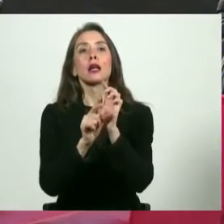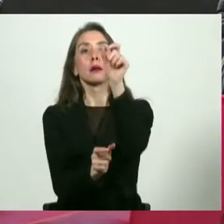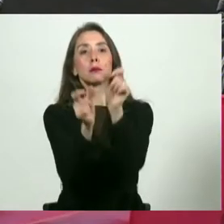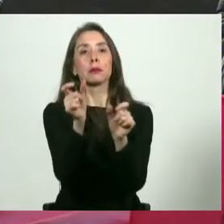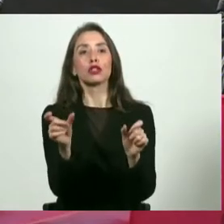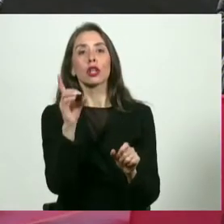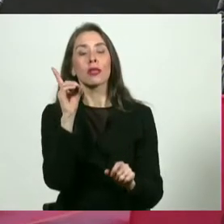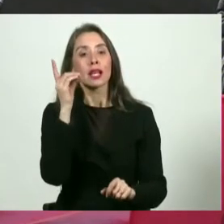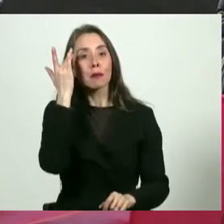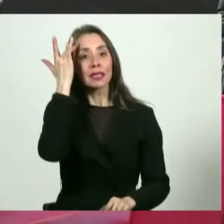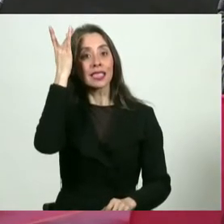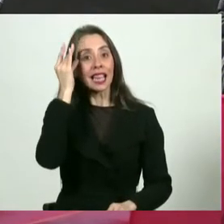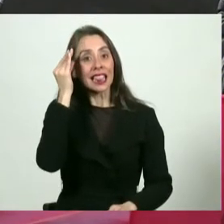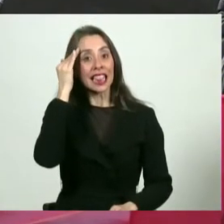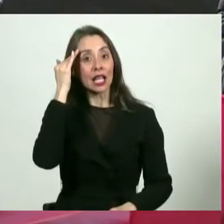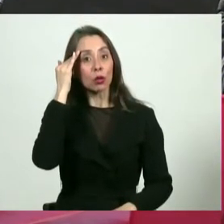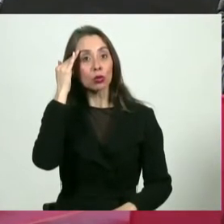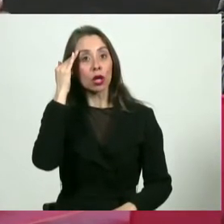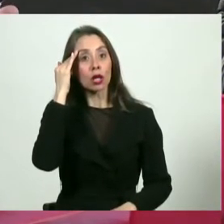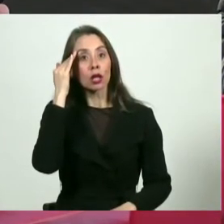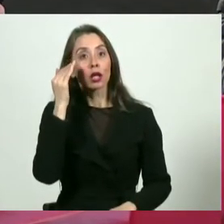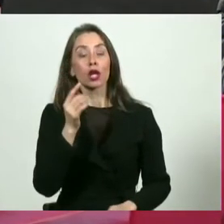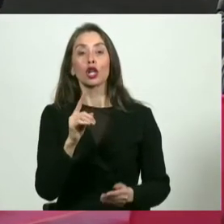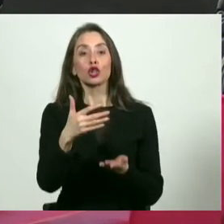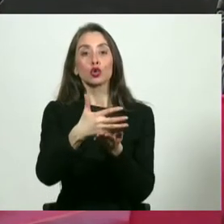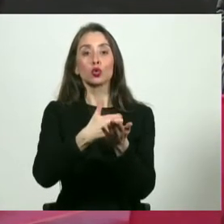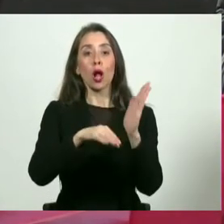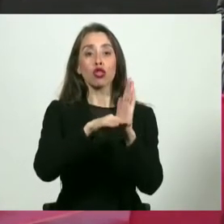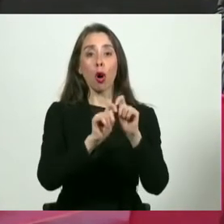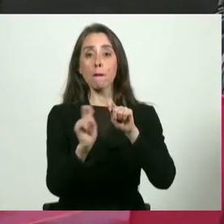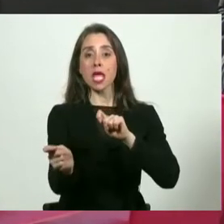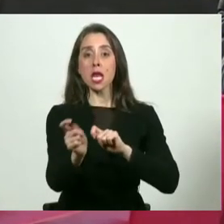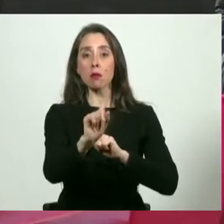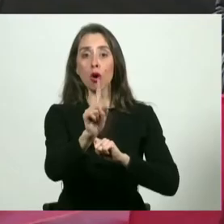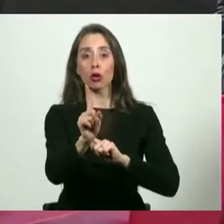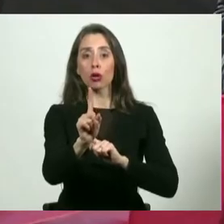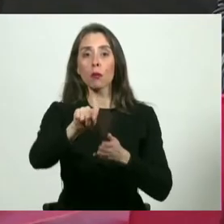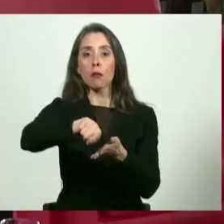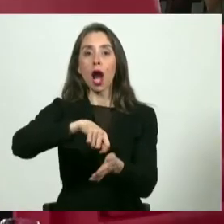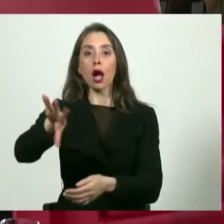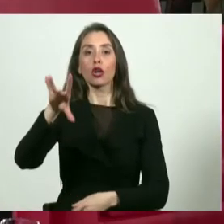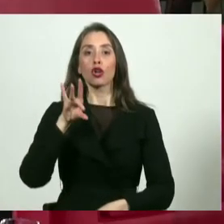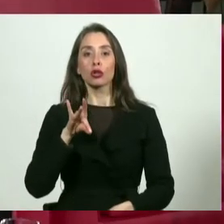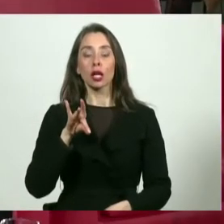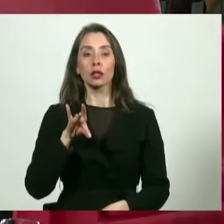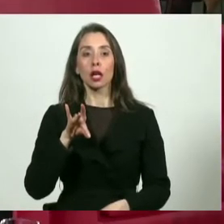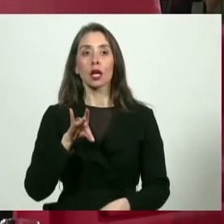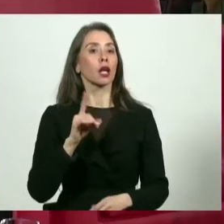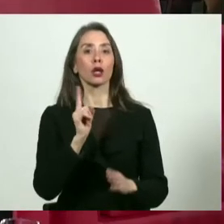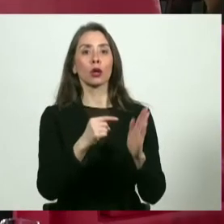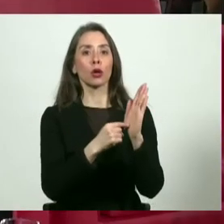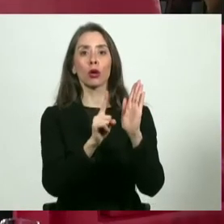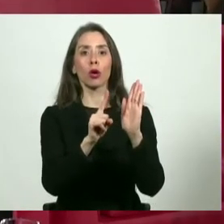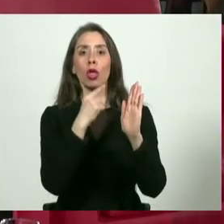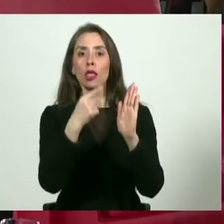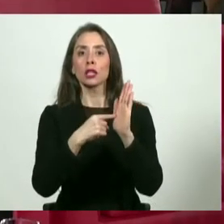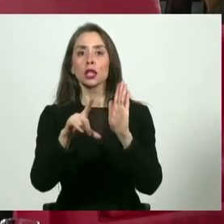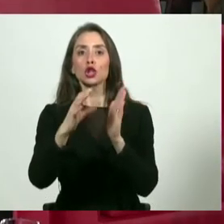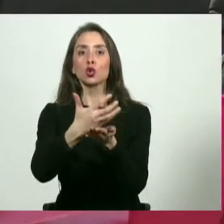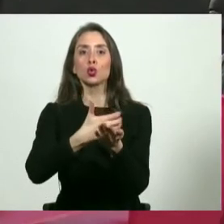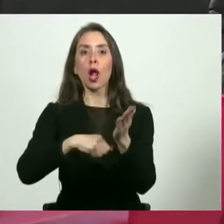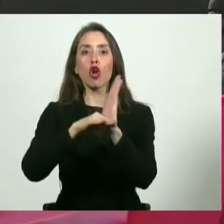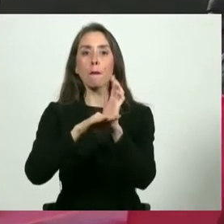eso es bien transversal, además, ¿no es cierto?, en el sector público. También hay una preocupación de que esto efectivamente sea un, un